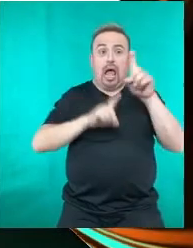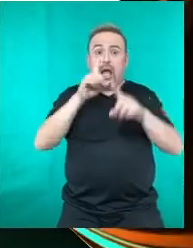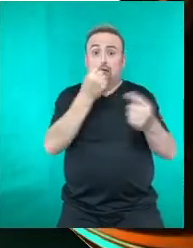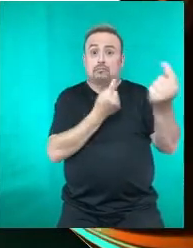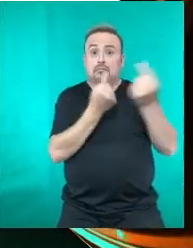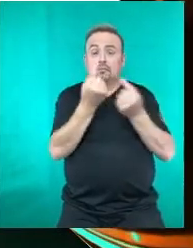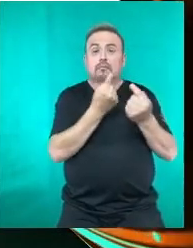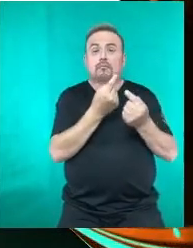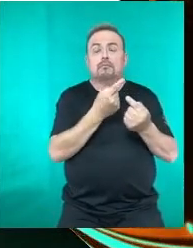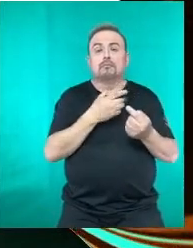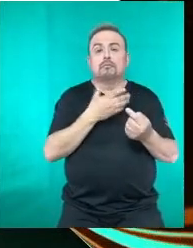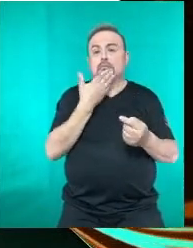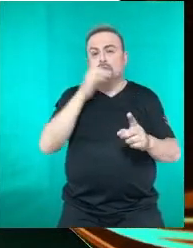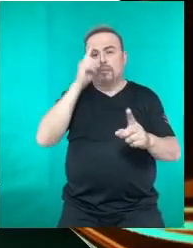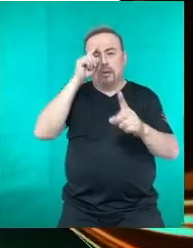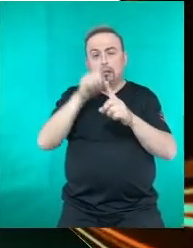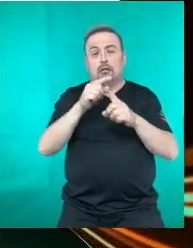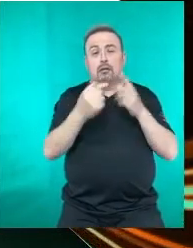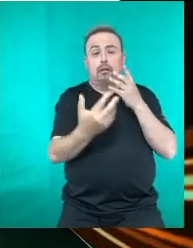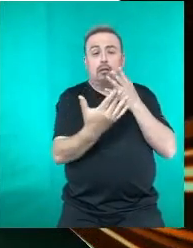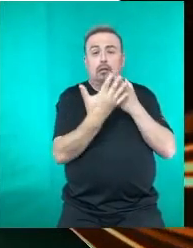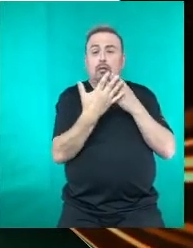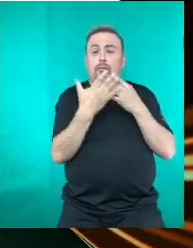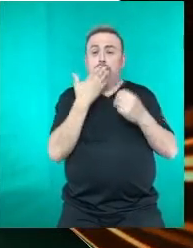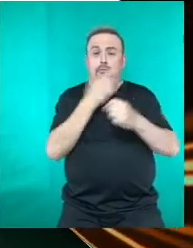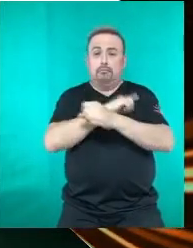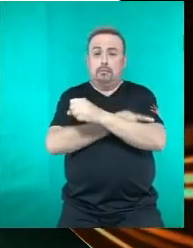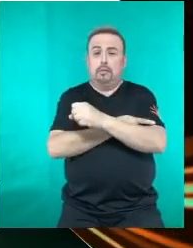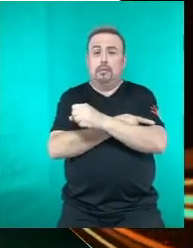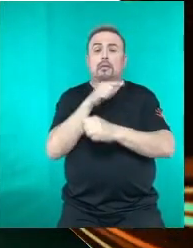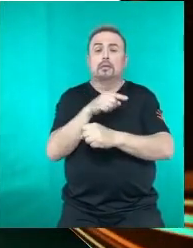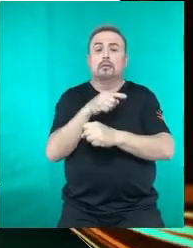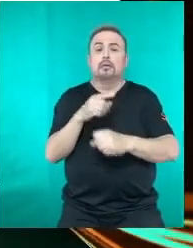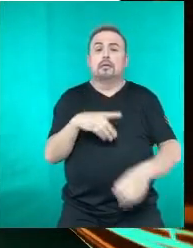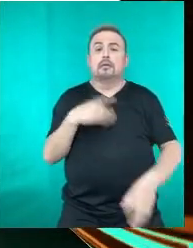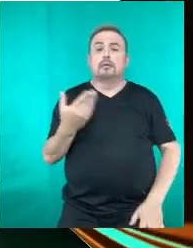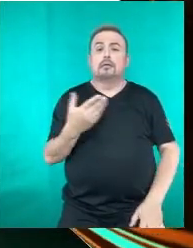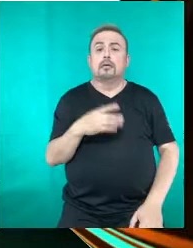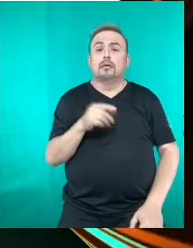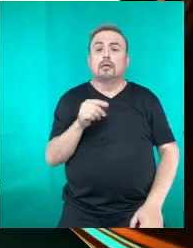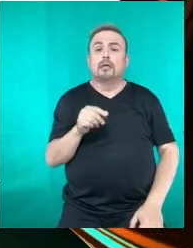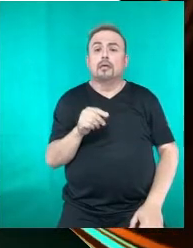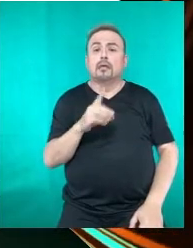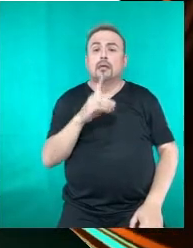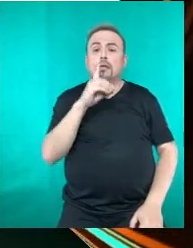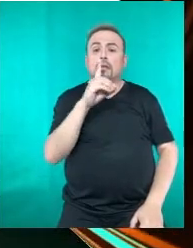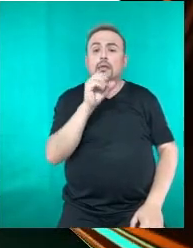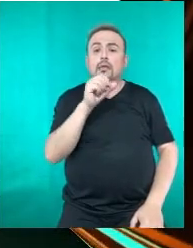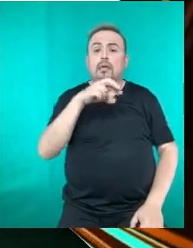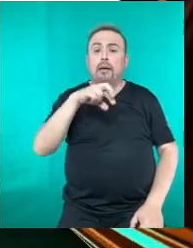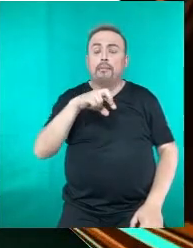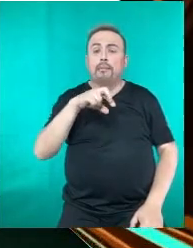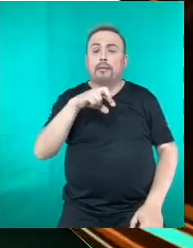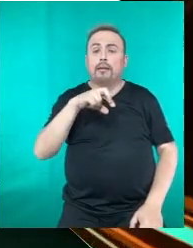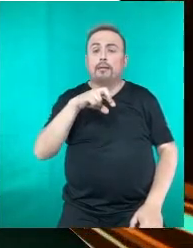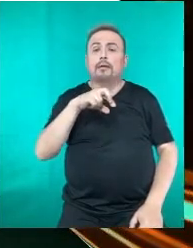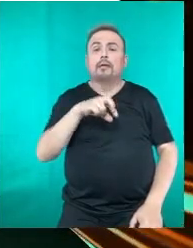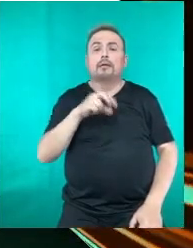tener un sistema más robusto, que es el llamado DAF, el DAF Air Flotation. Es muy